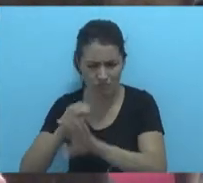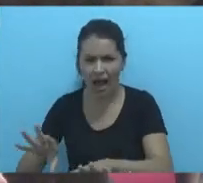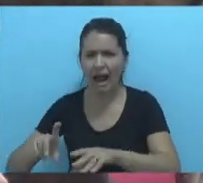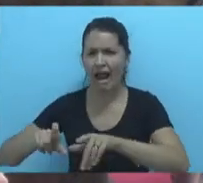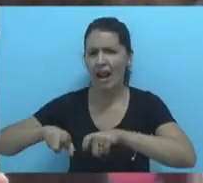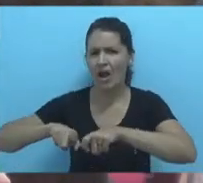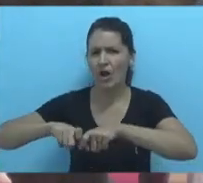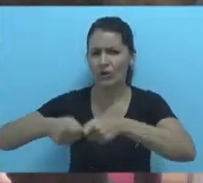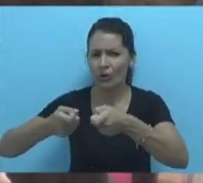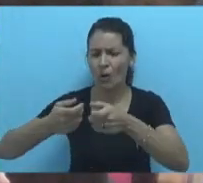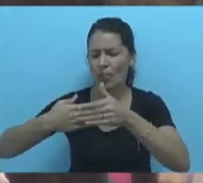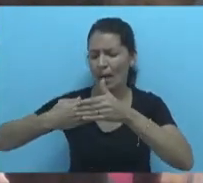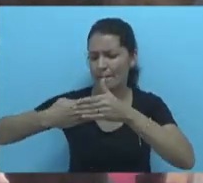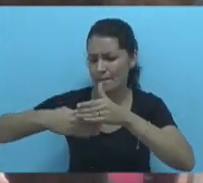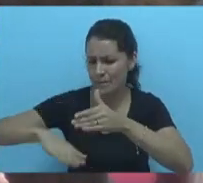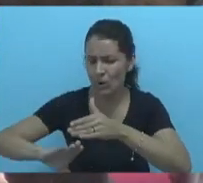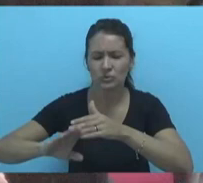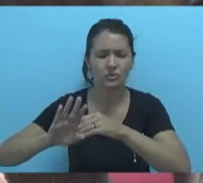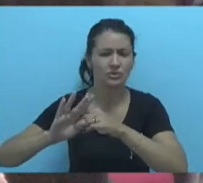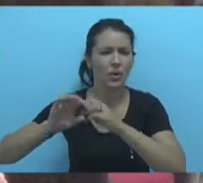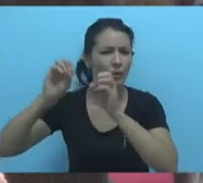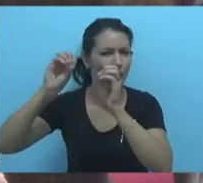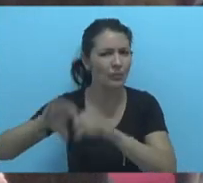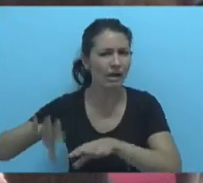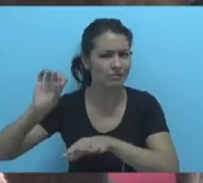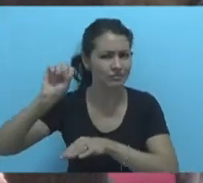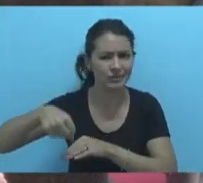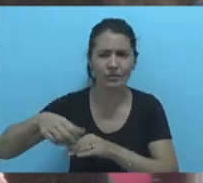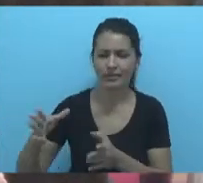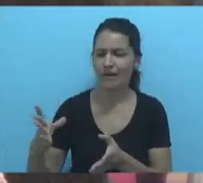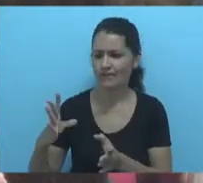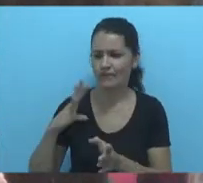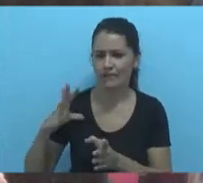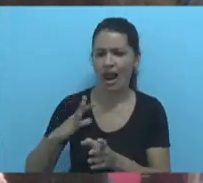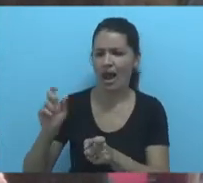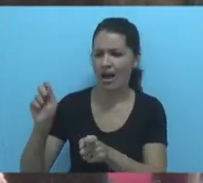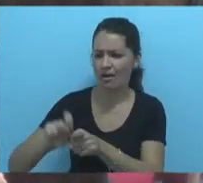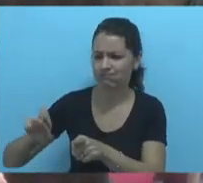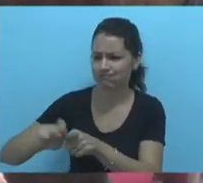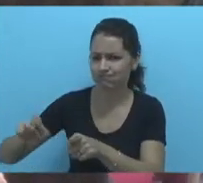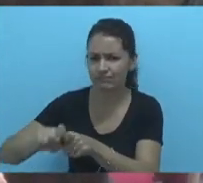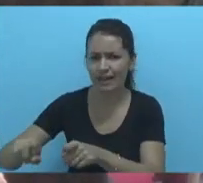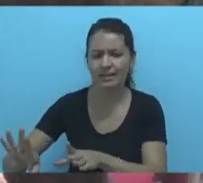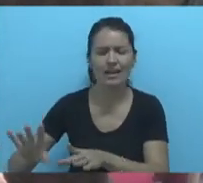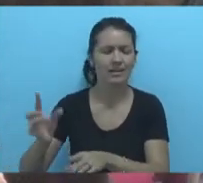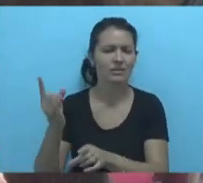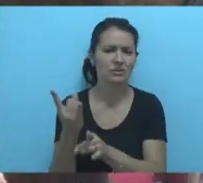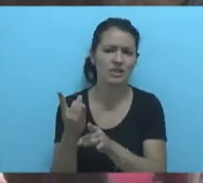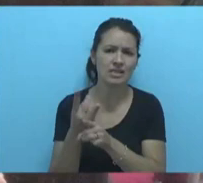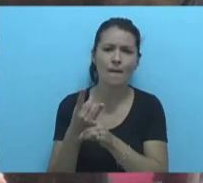con respecto a la Ruta 11, una ruta que por muchos gobiernos fue prometida, la